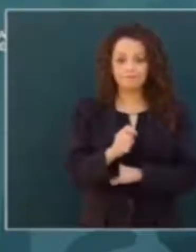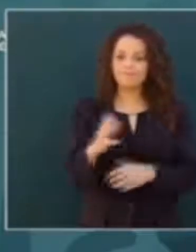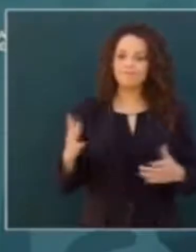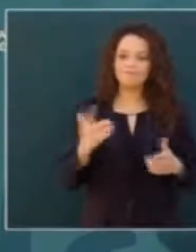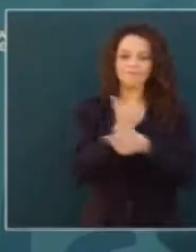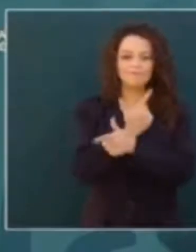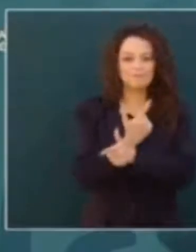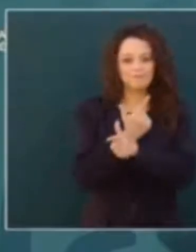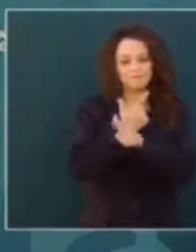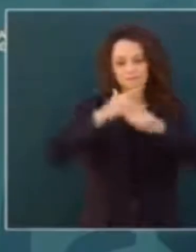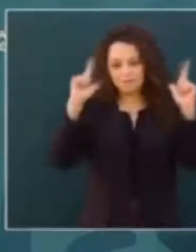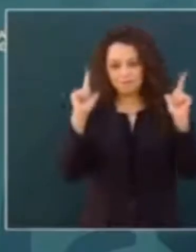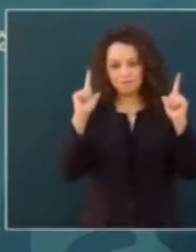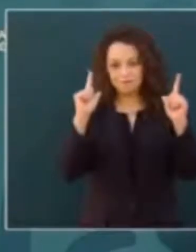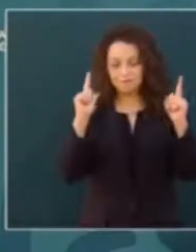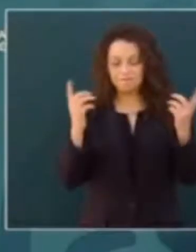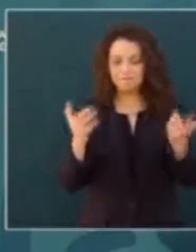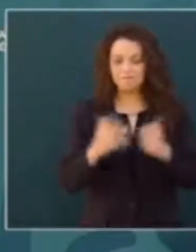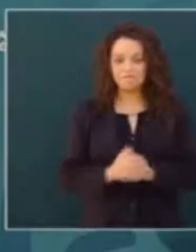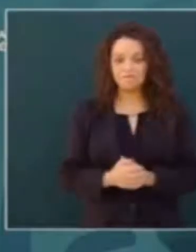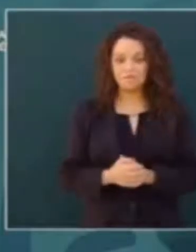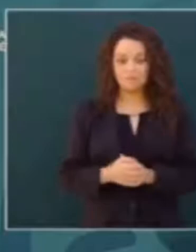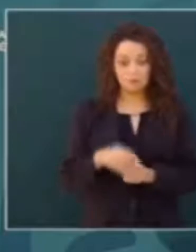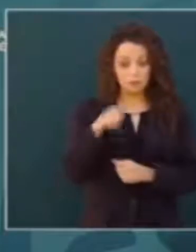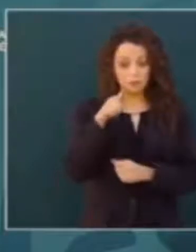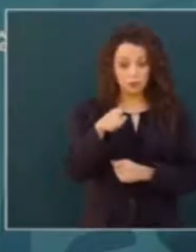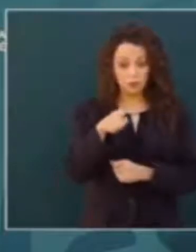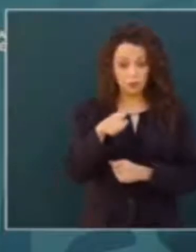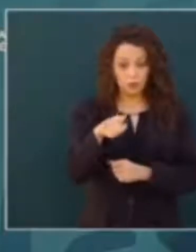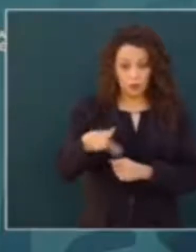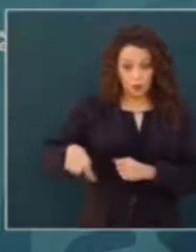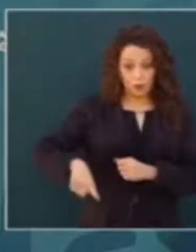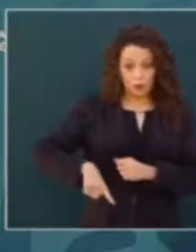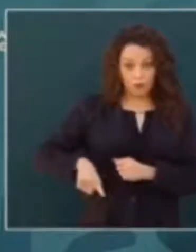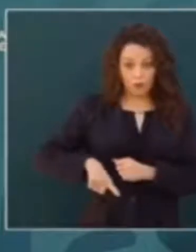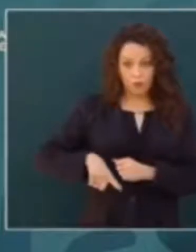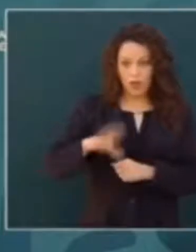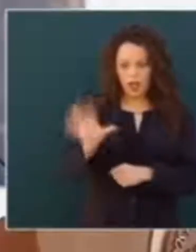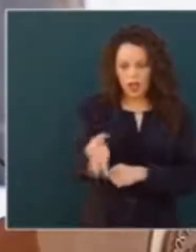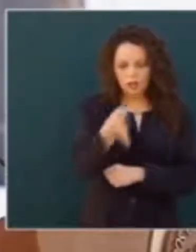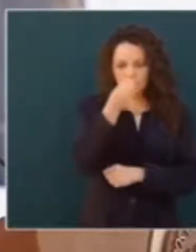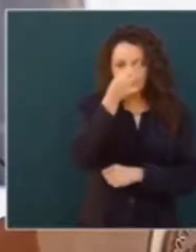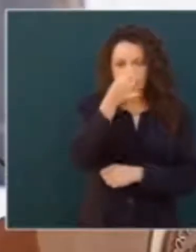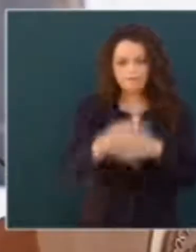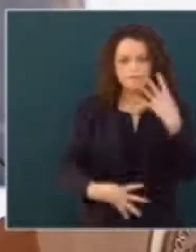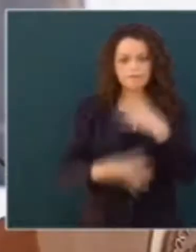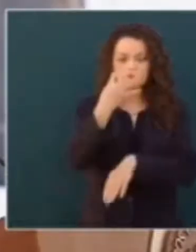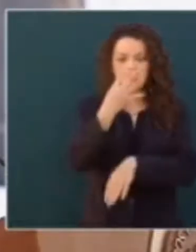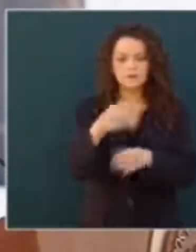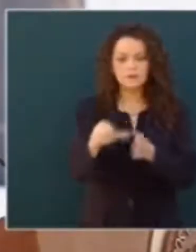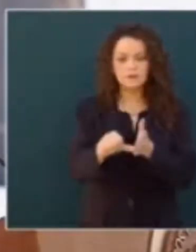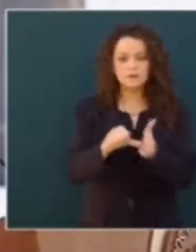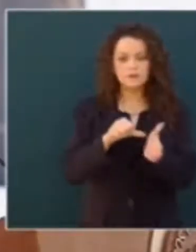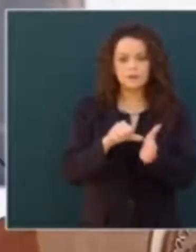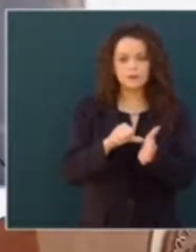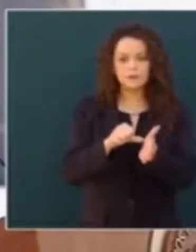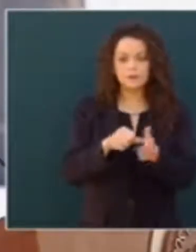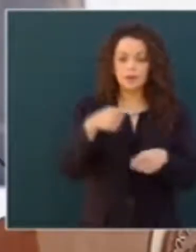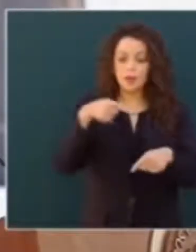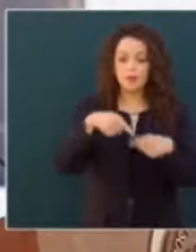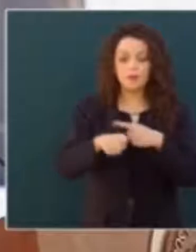Puede decirse que su breve gobierno de apenas 14 meses, surgido tras el derrumbe del